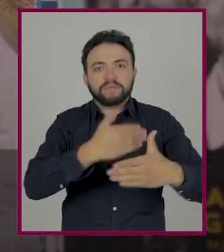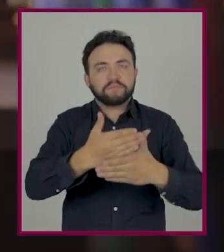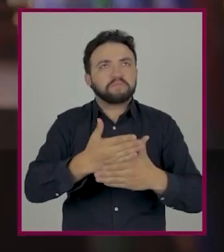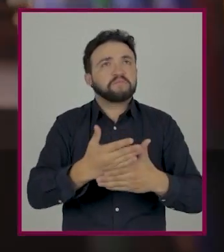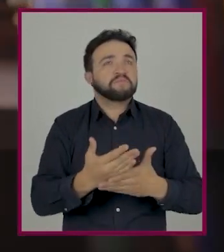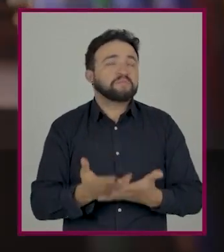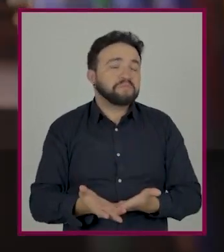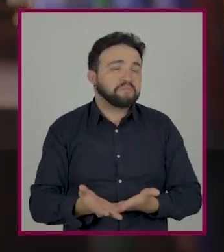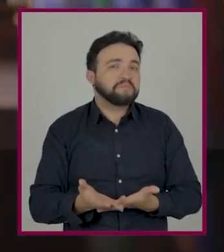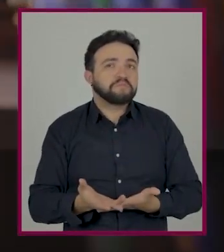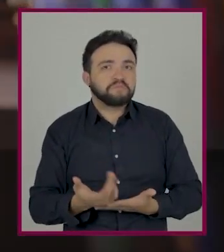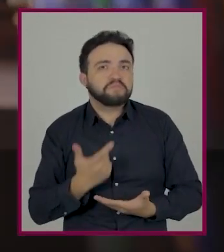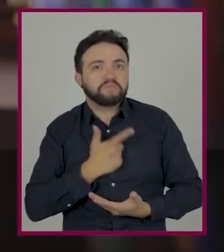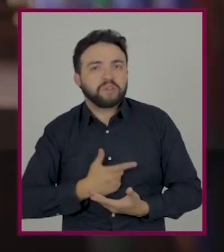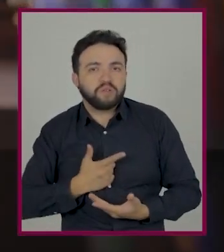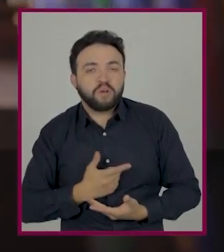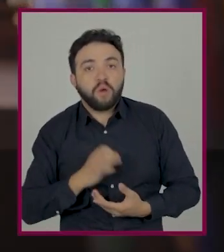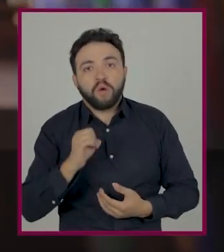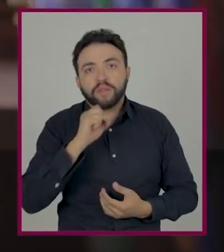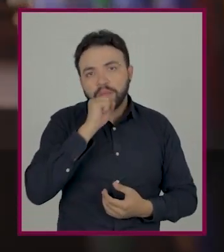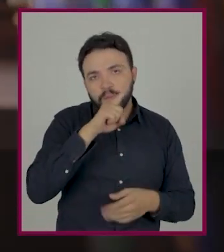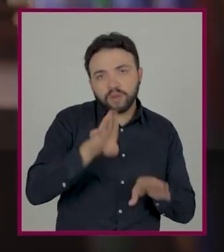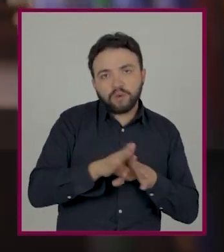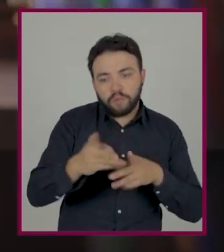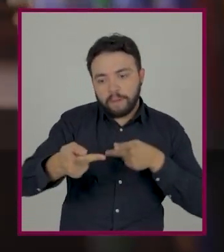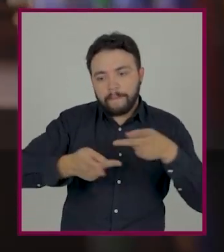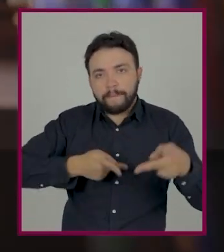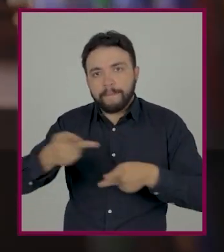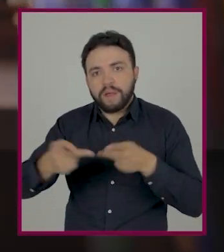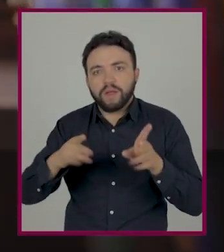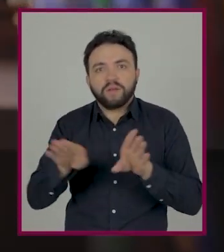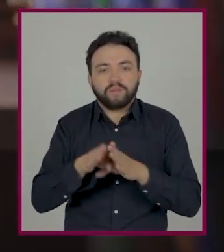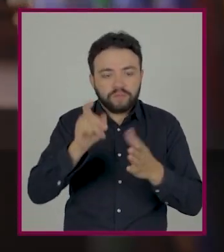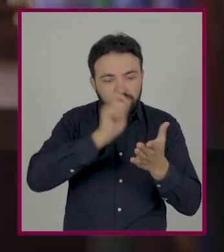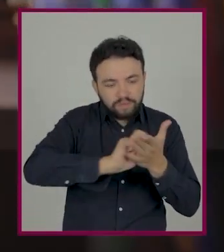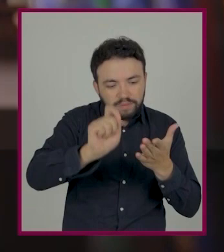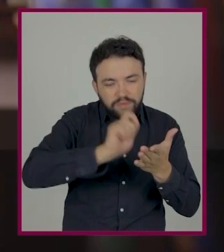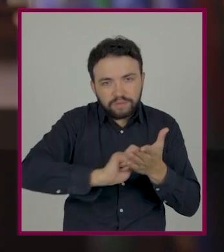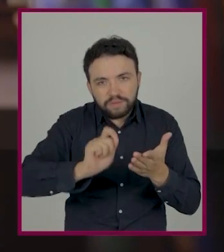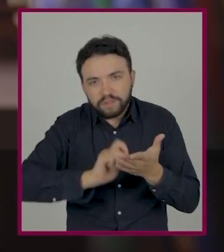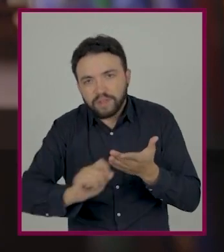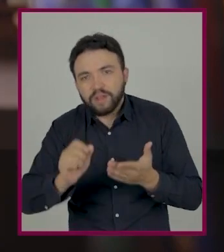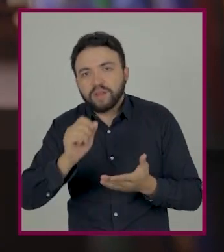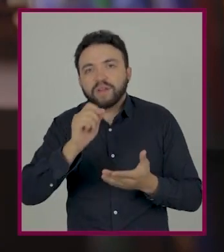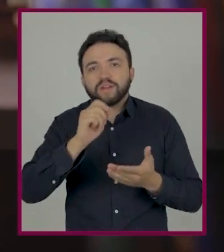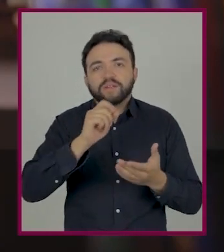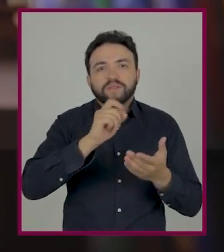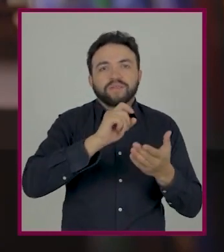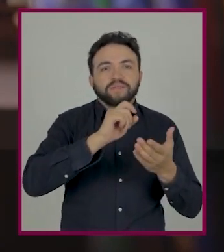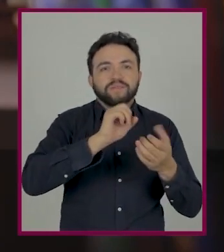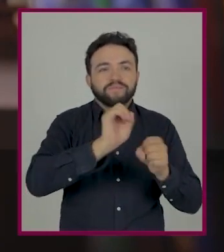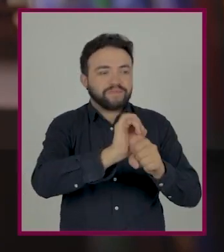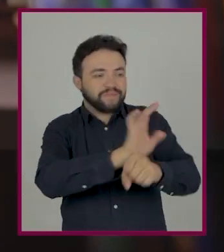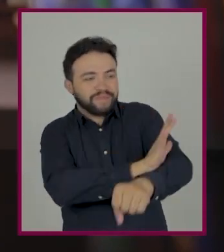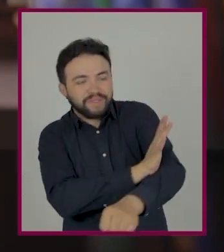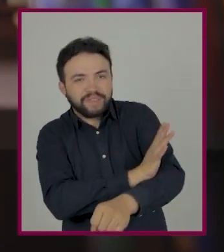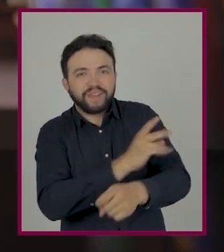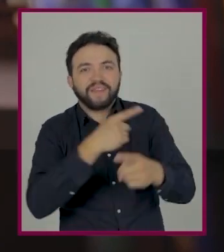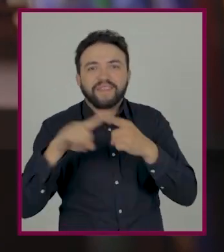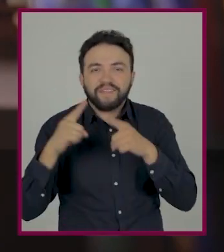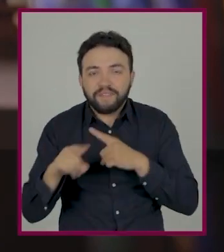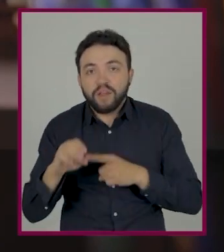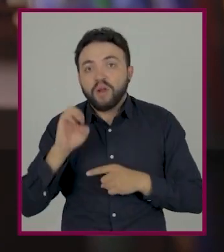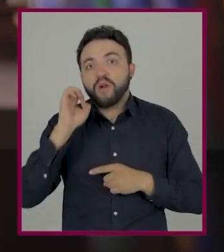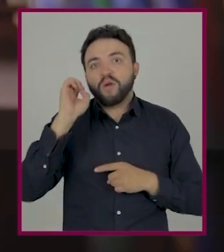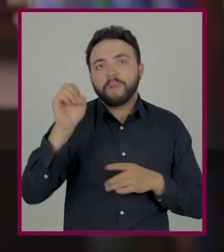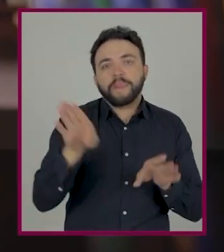gusta. Incluso planificar y estructurar la escritura creativa como poesía o poesía lírica o demostrar el